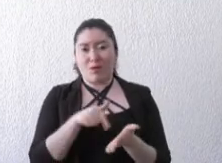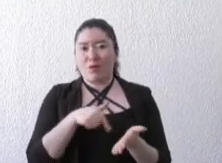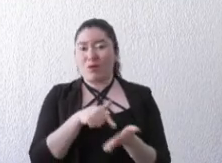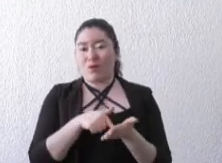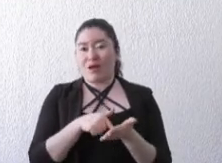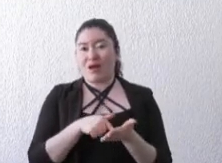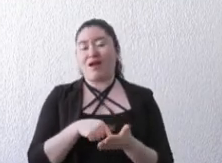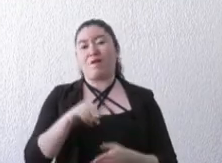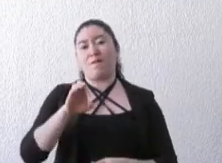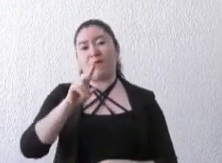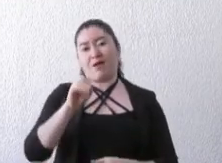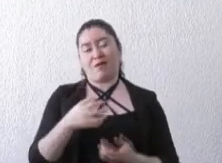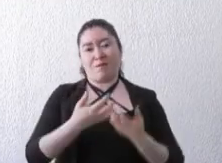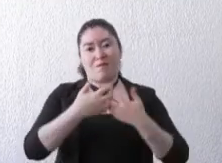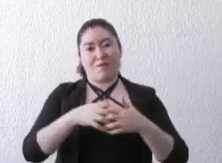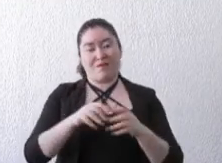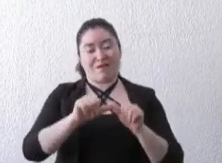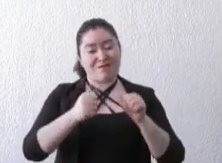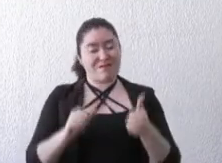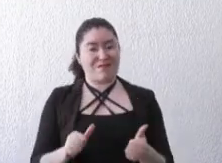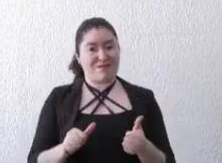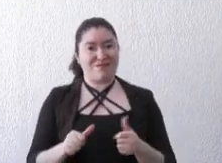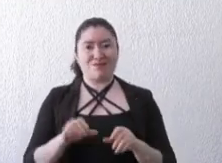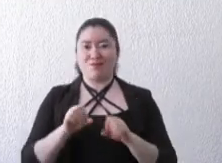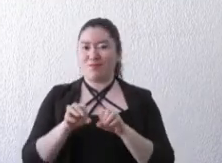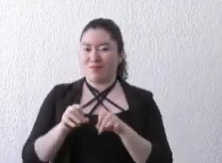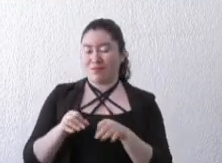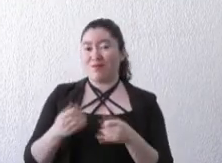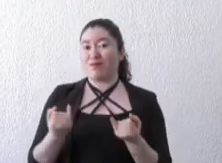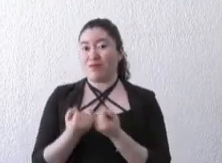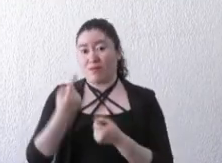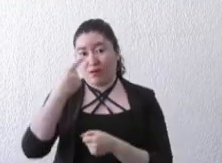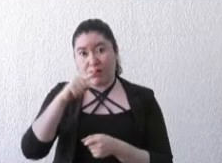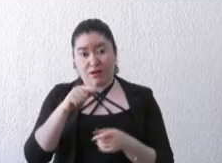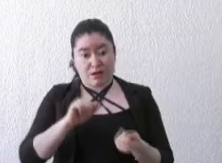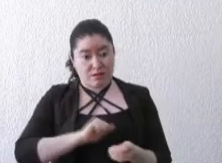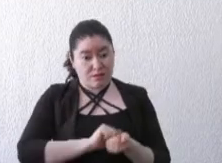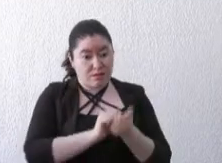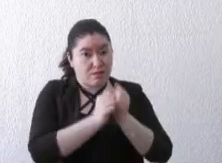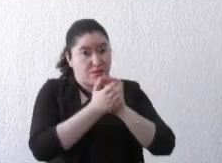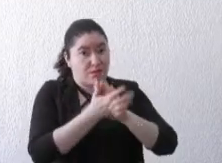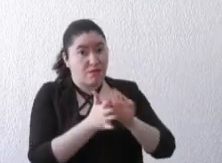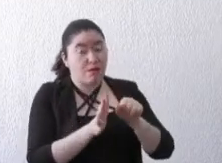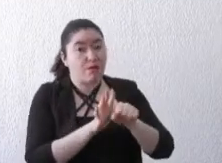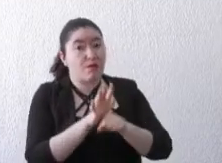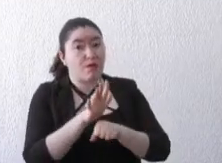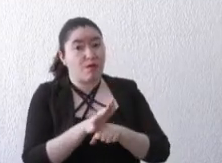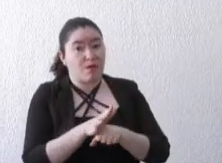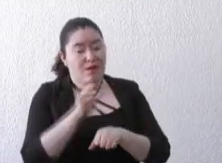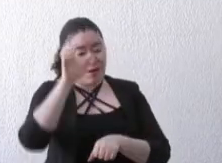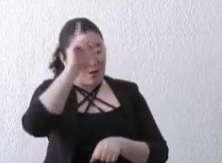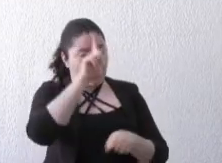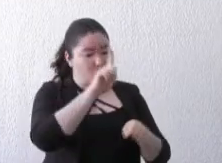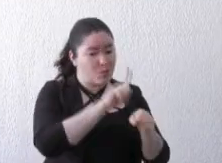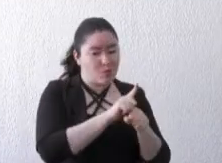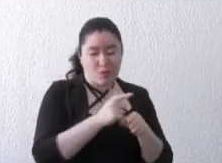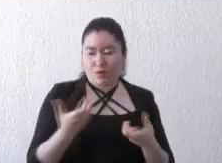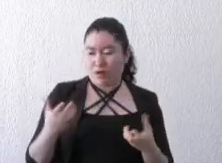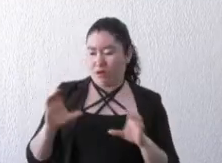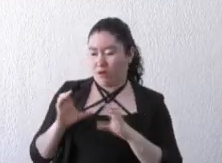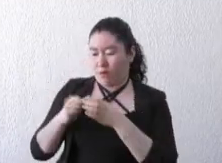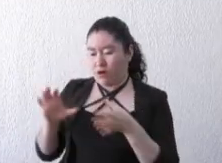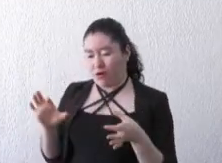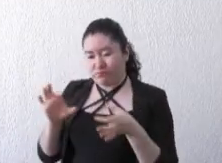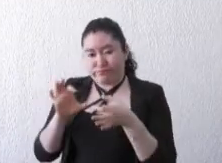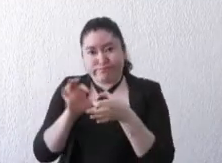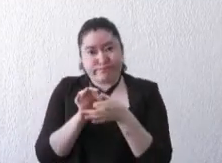de artes y oficios, un proyecto que transformaría por completo la relación cultural comunitaria y que impactaría en el